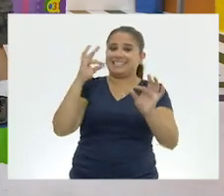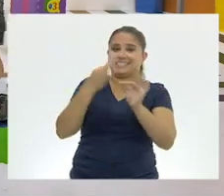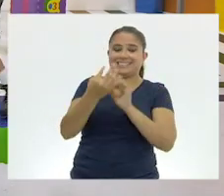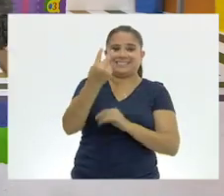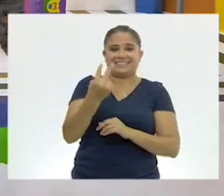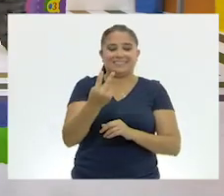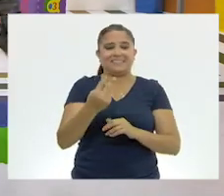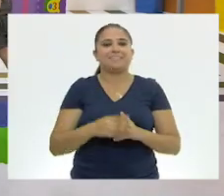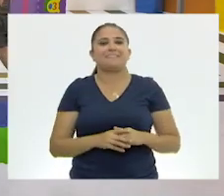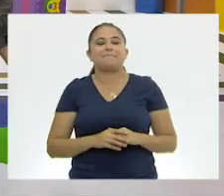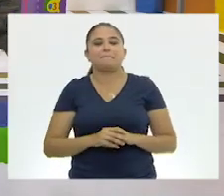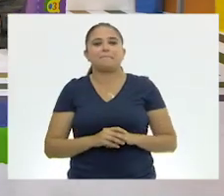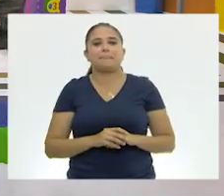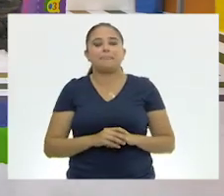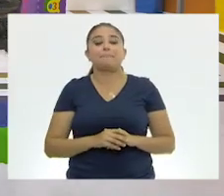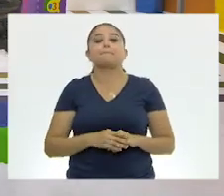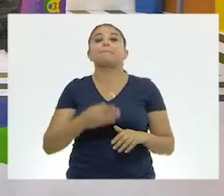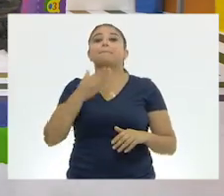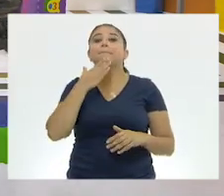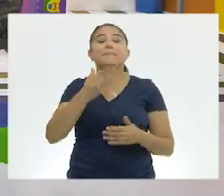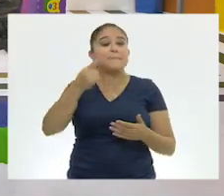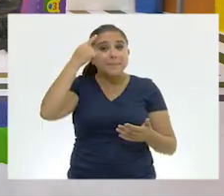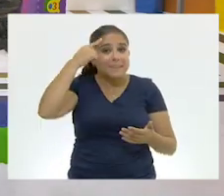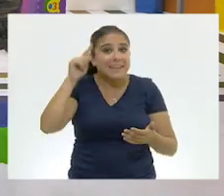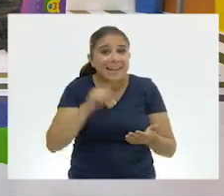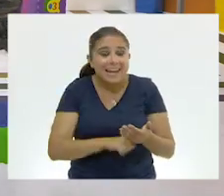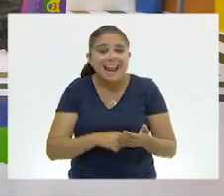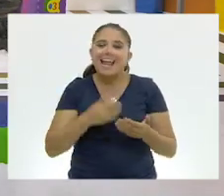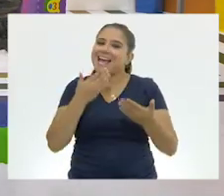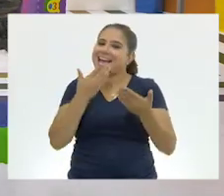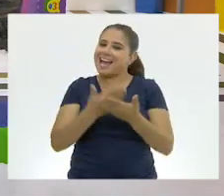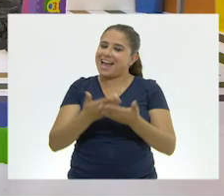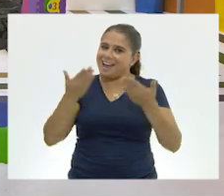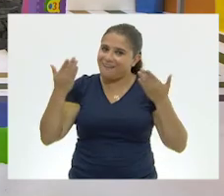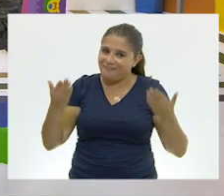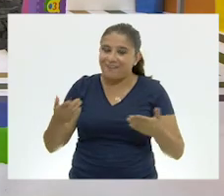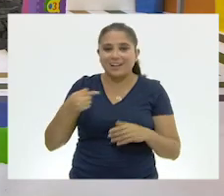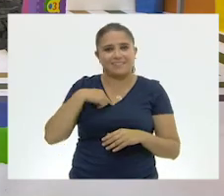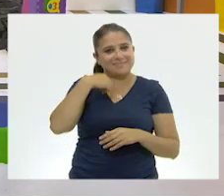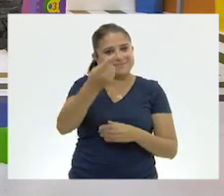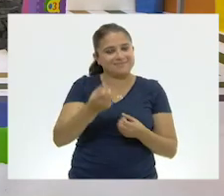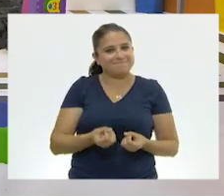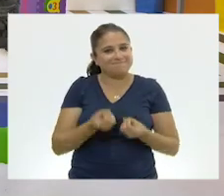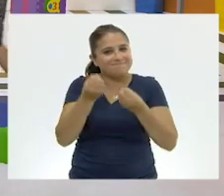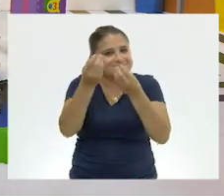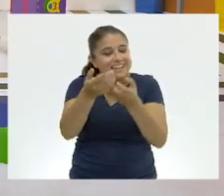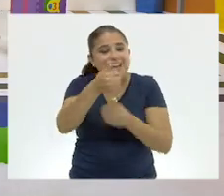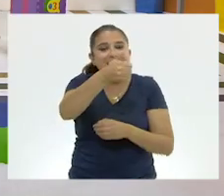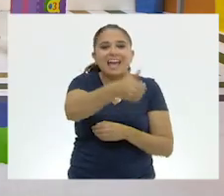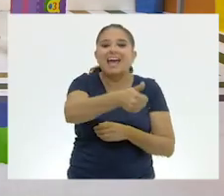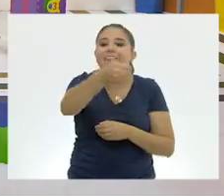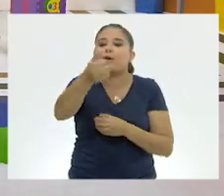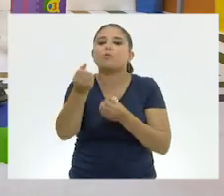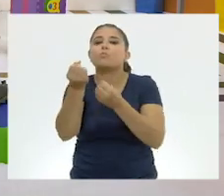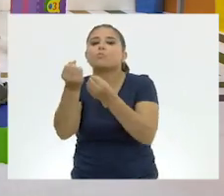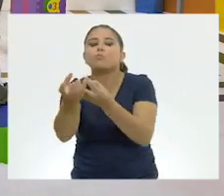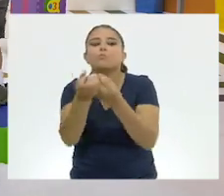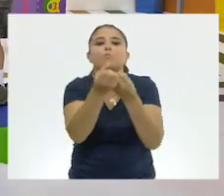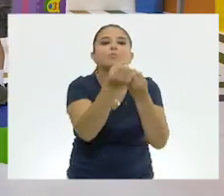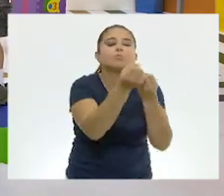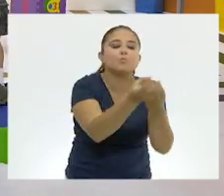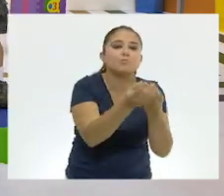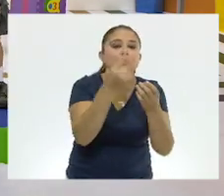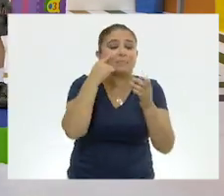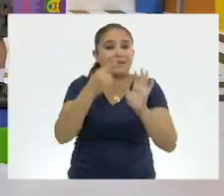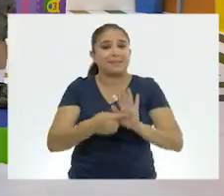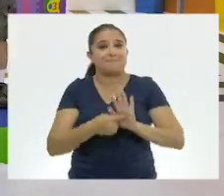vientos. ¿Listos? ¿Para dónde vamos? Eso. Porque, ¿qué creen? Que ahora les voy a dar, miren, a cada uno, muéstrenlos